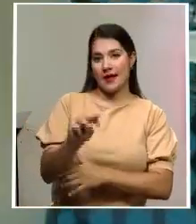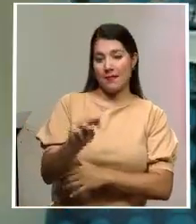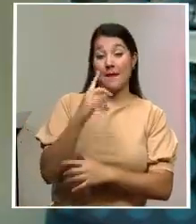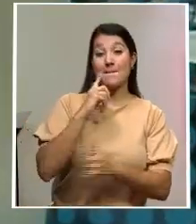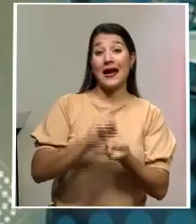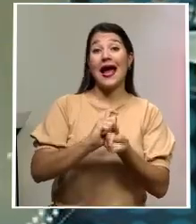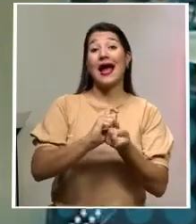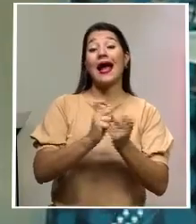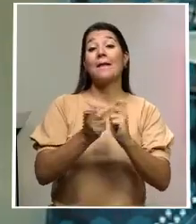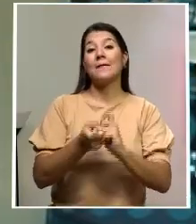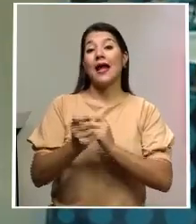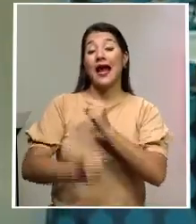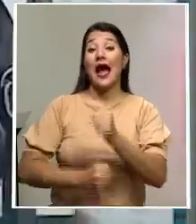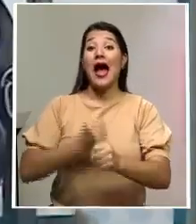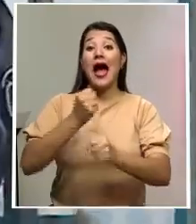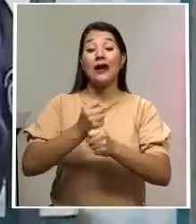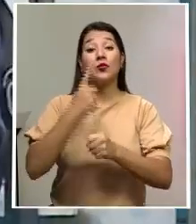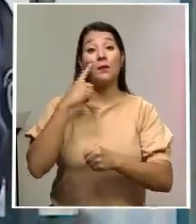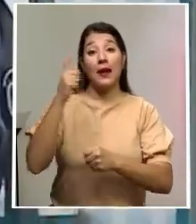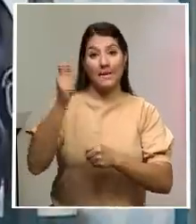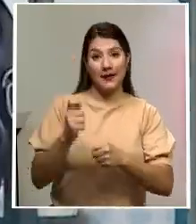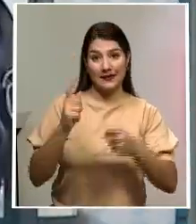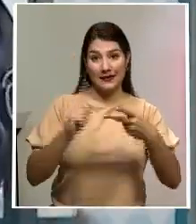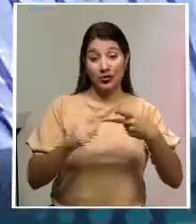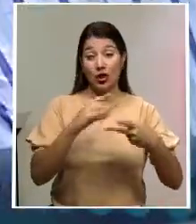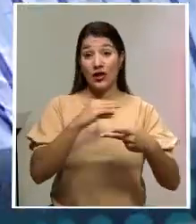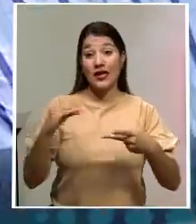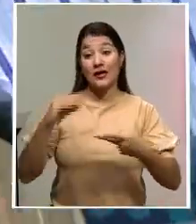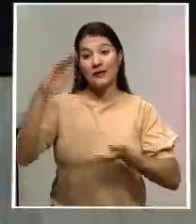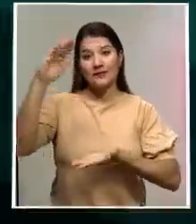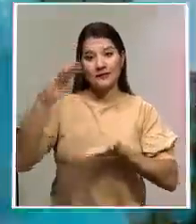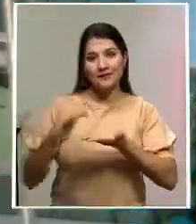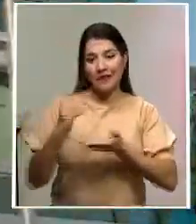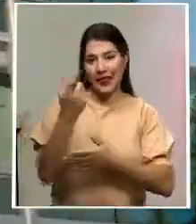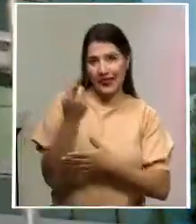disminución en los porcentajes salariales para quienes se jubilen.